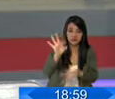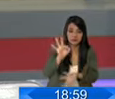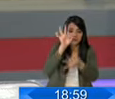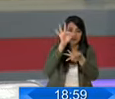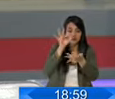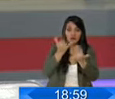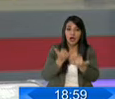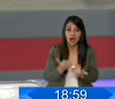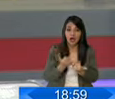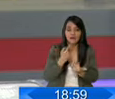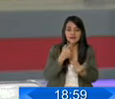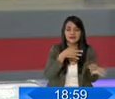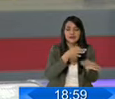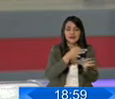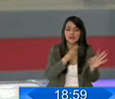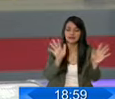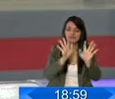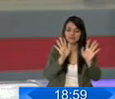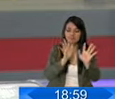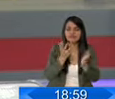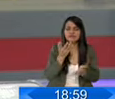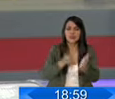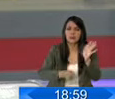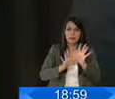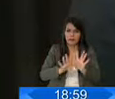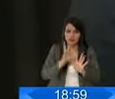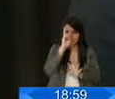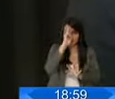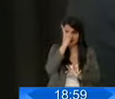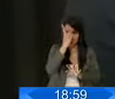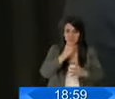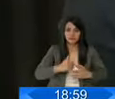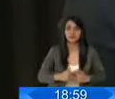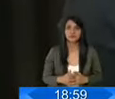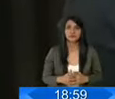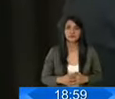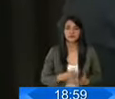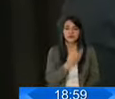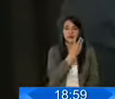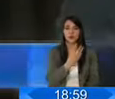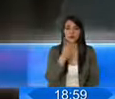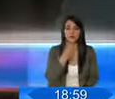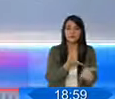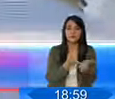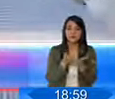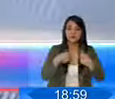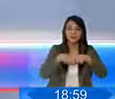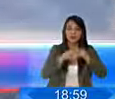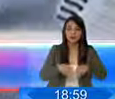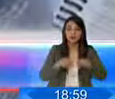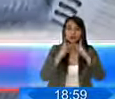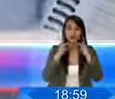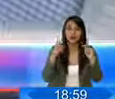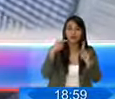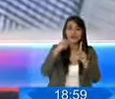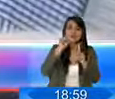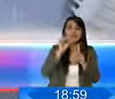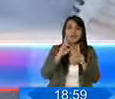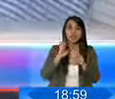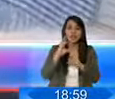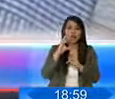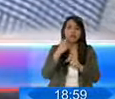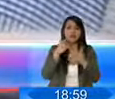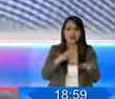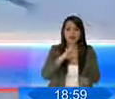de esta obra explicaron qué ocurrió en este caso. En la página web del Servicio Nacional de Contratación Pública, SERCOP, se encuentran más